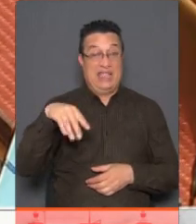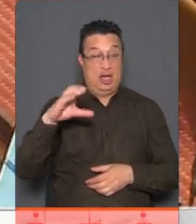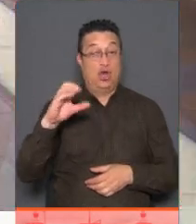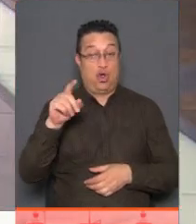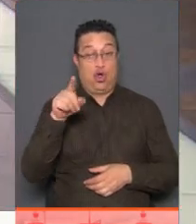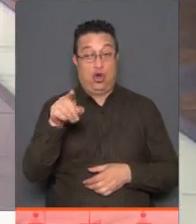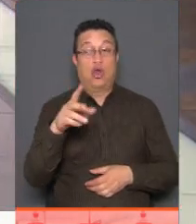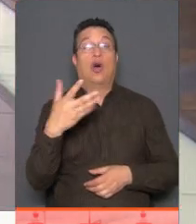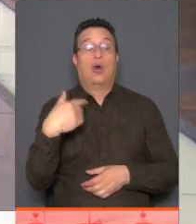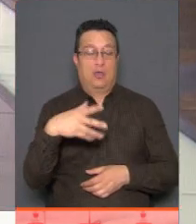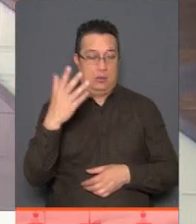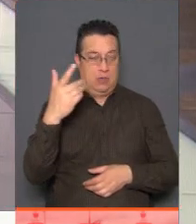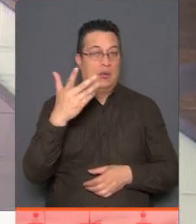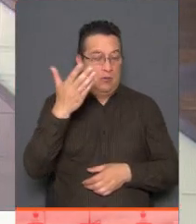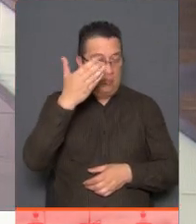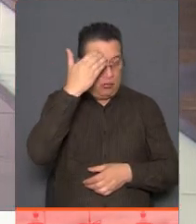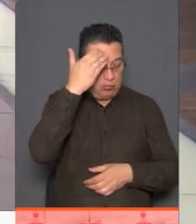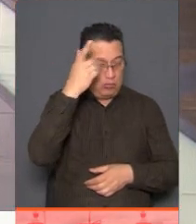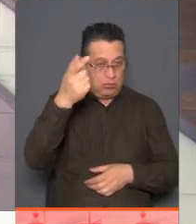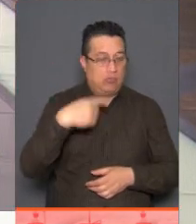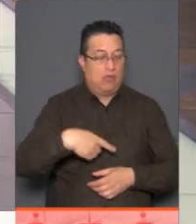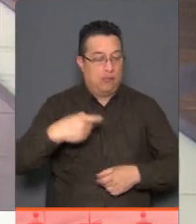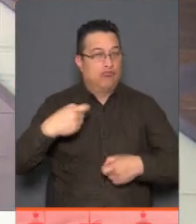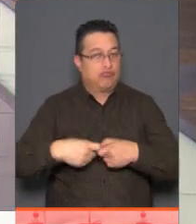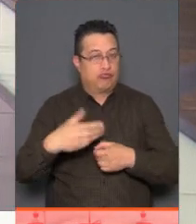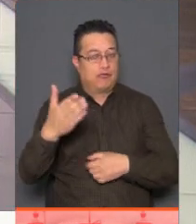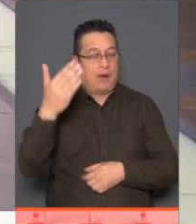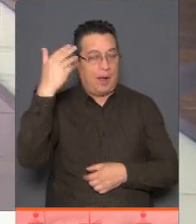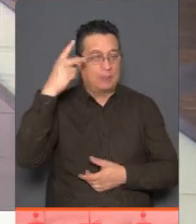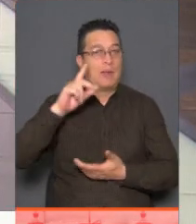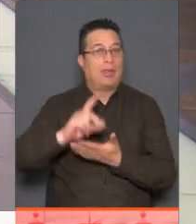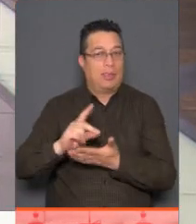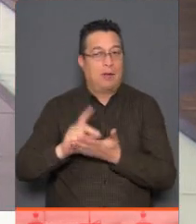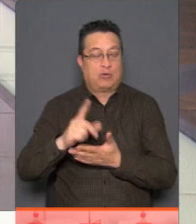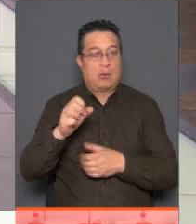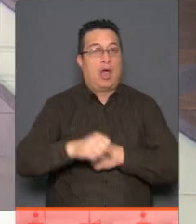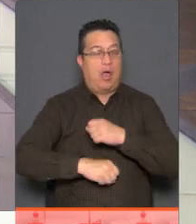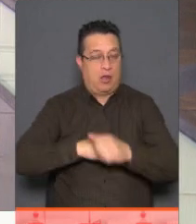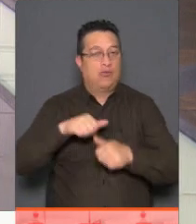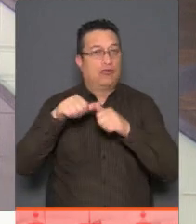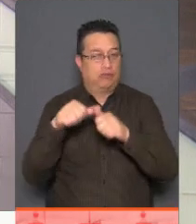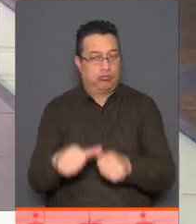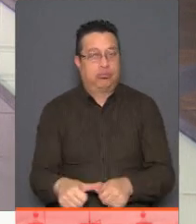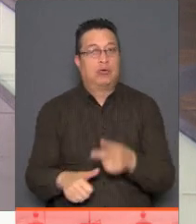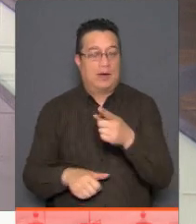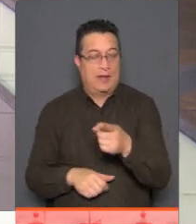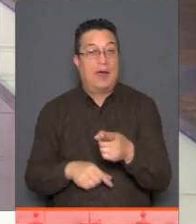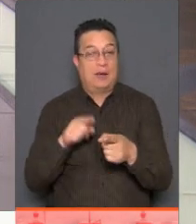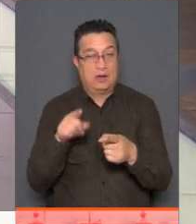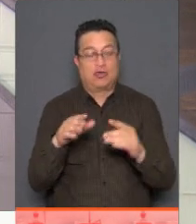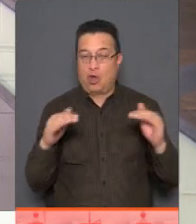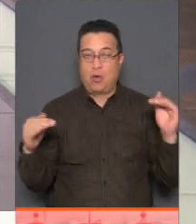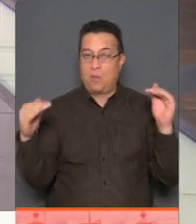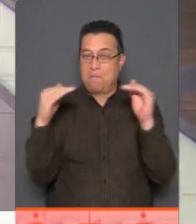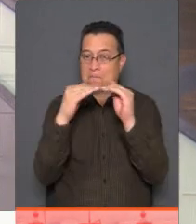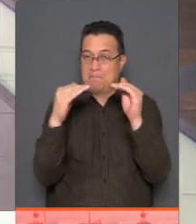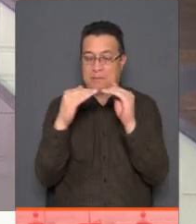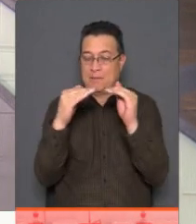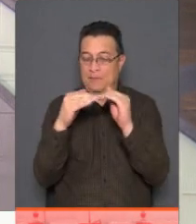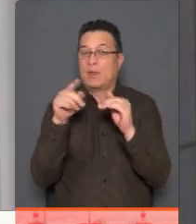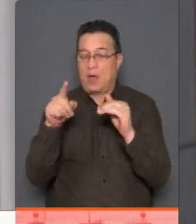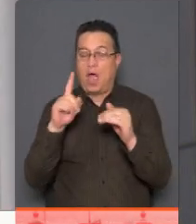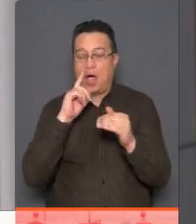diríamos, un viejo crack, un viejo tercio de la Cámara de Diputados, ya lleva varios periodos. Y esto es parejo, ¿eh? Yo creo que hay una crisis